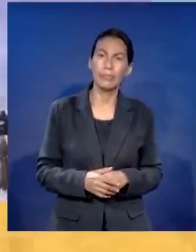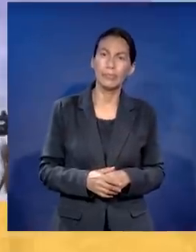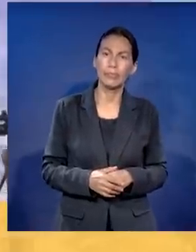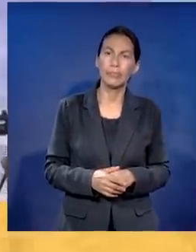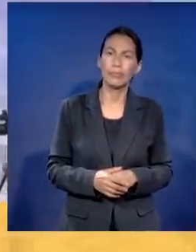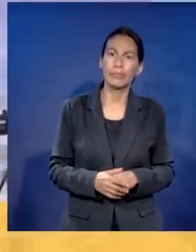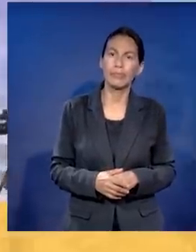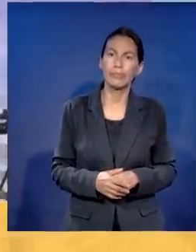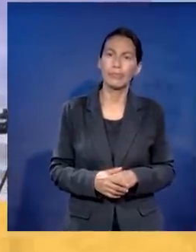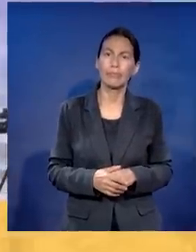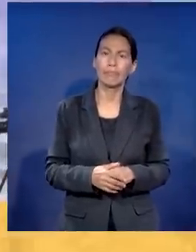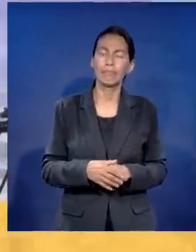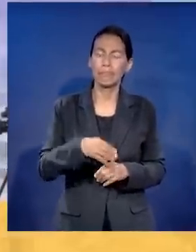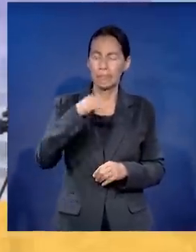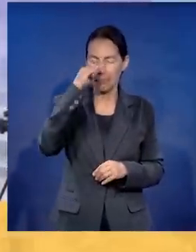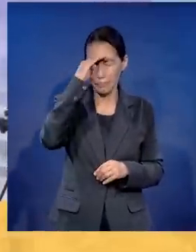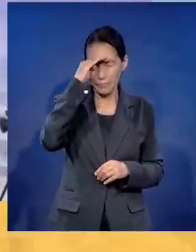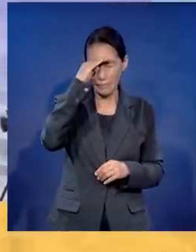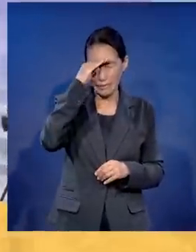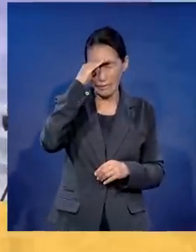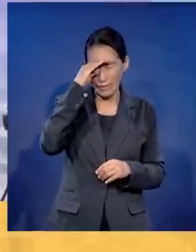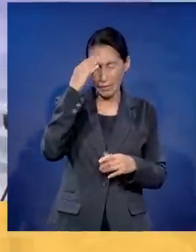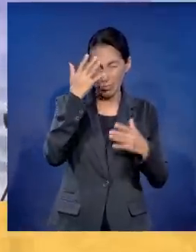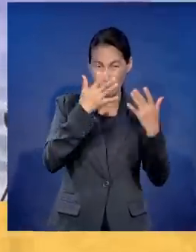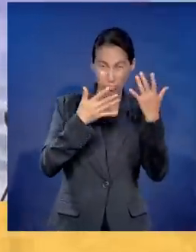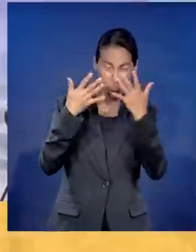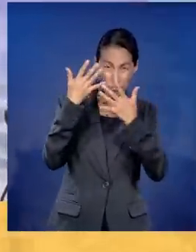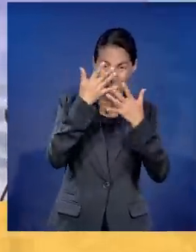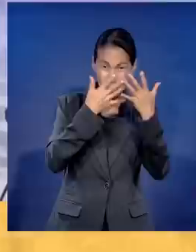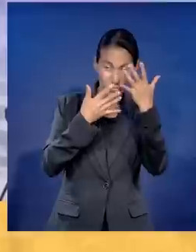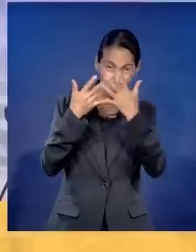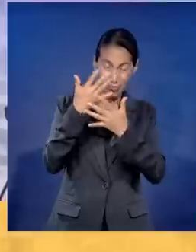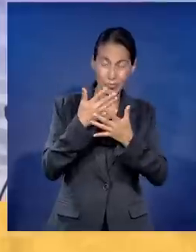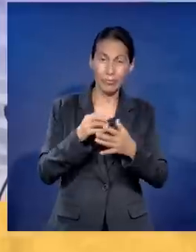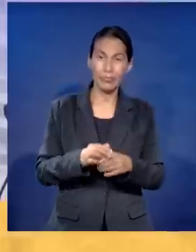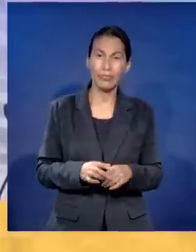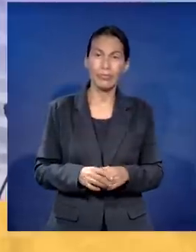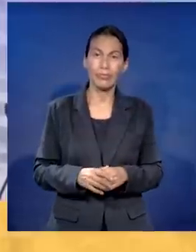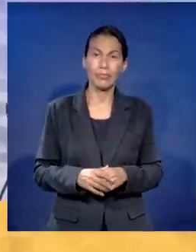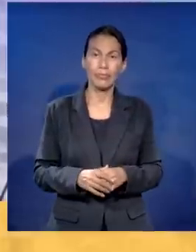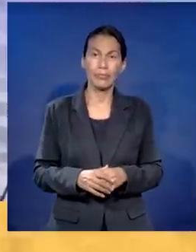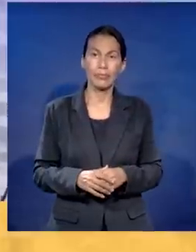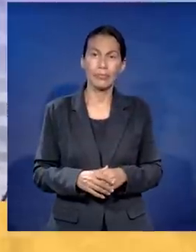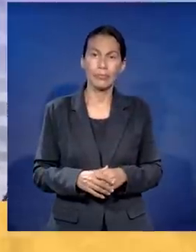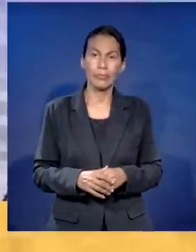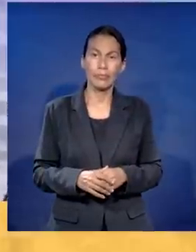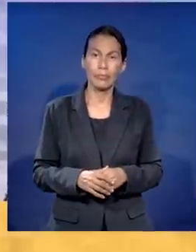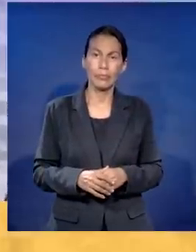le va por favor muchachos cómo viene nuestra mente ay ay ay